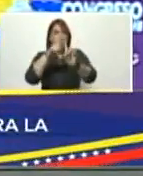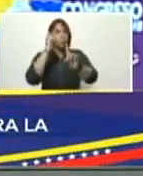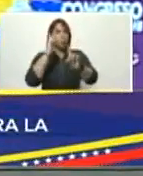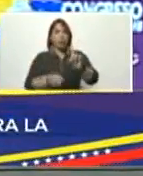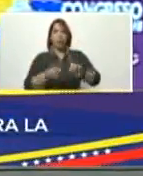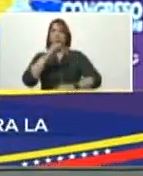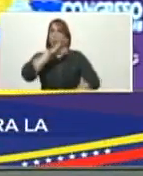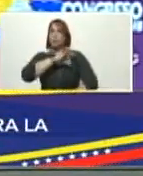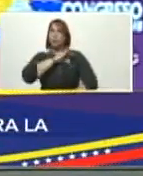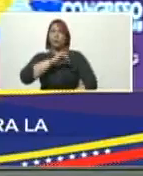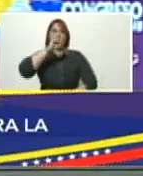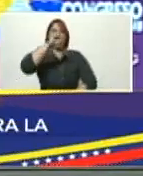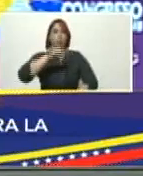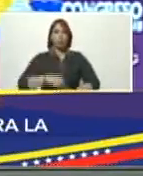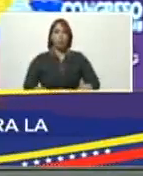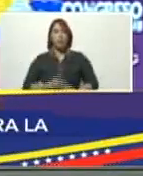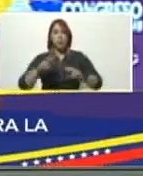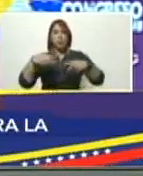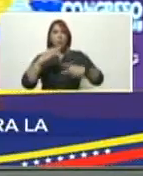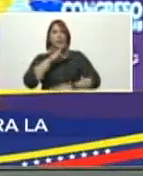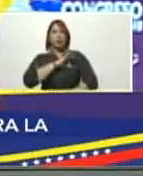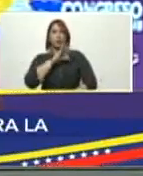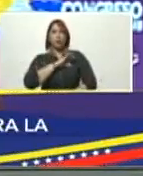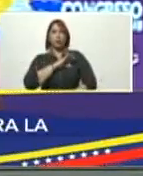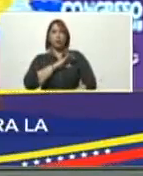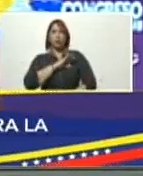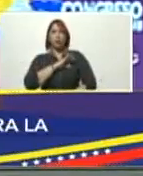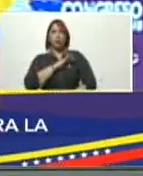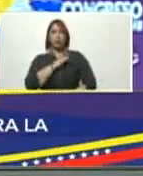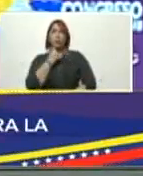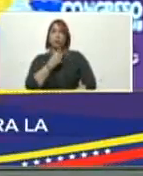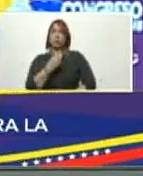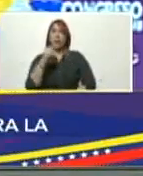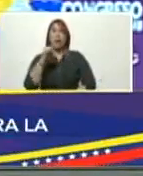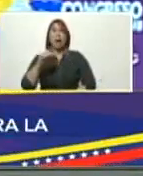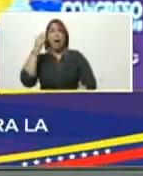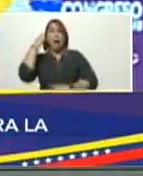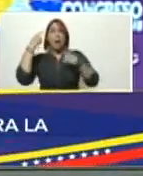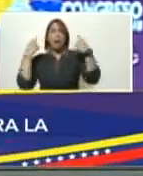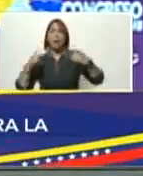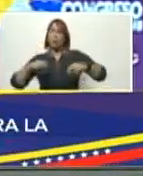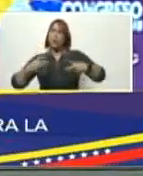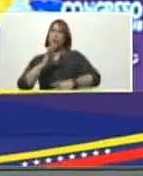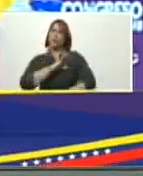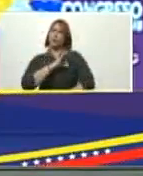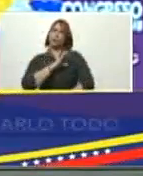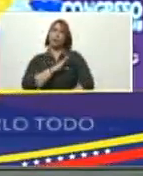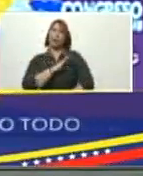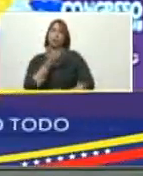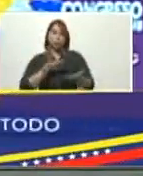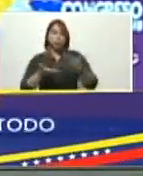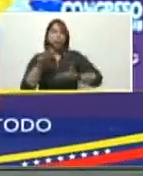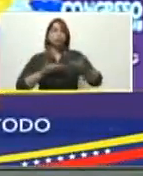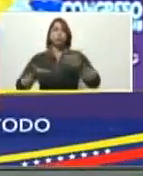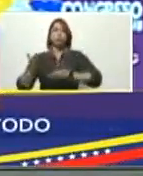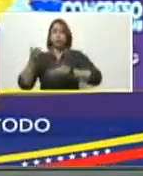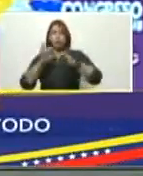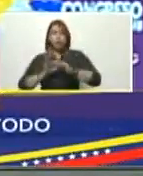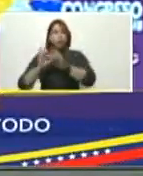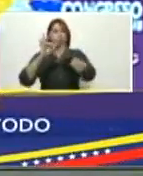socialismo. Una nueva sociedad, como decía Ali primero, una nueva sociedad de solidaridad, de hermandad,